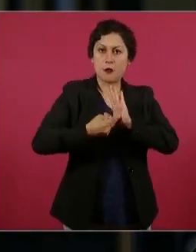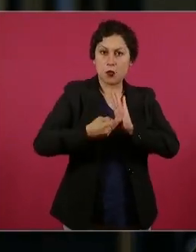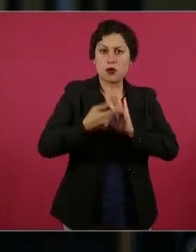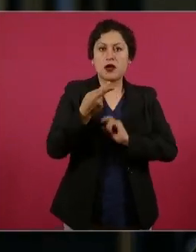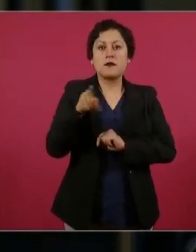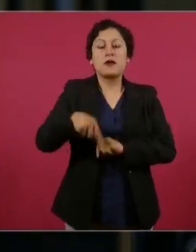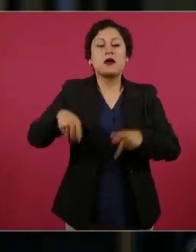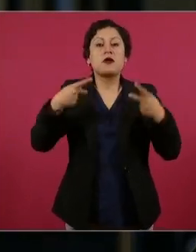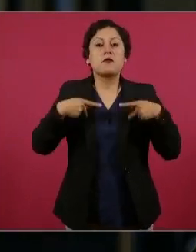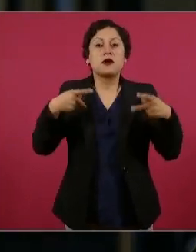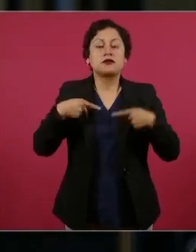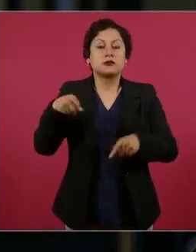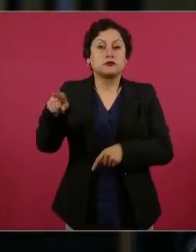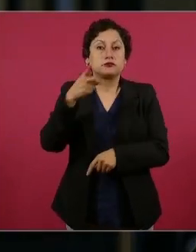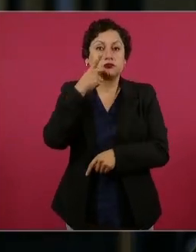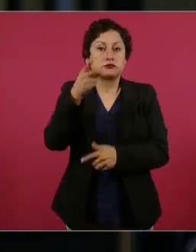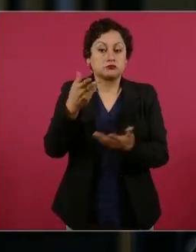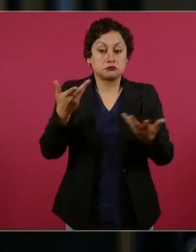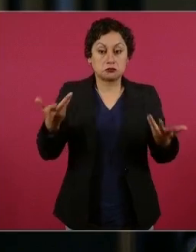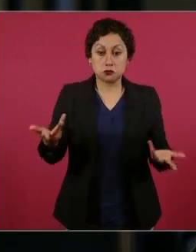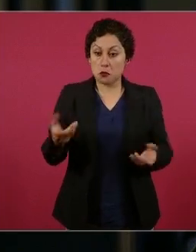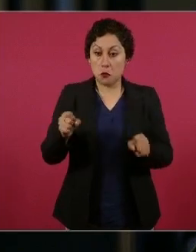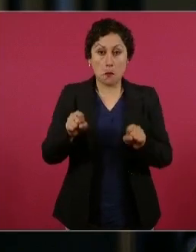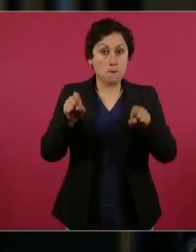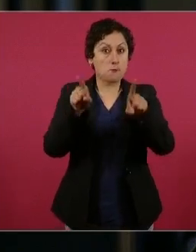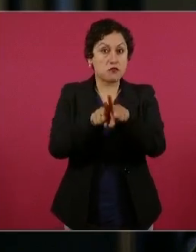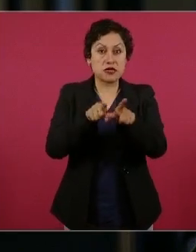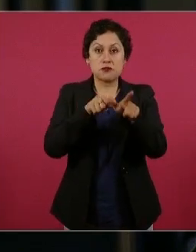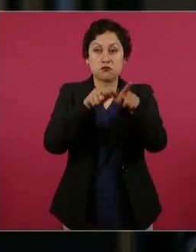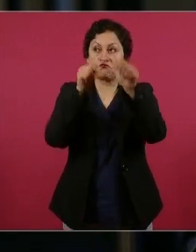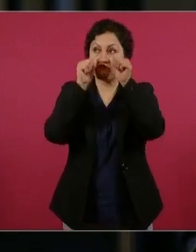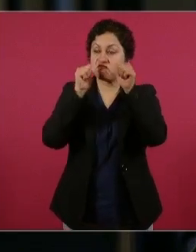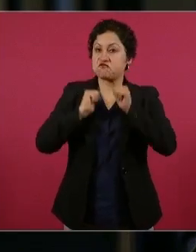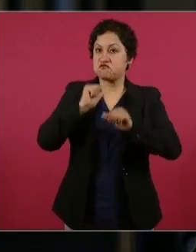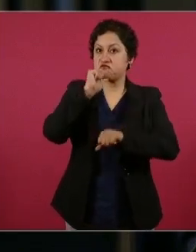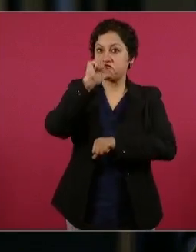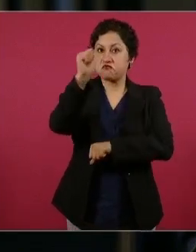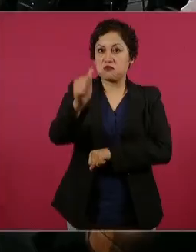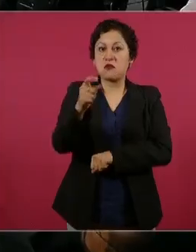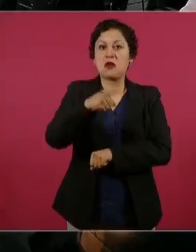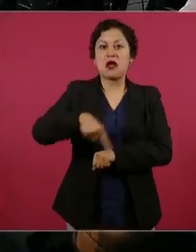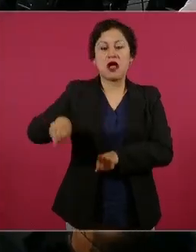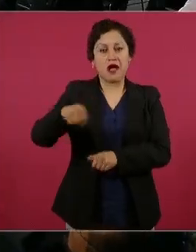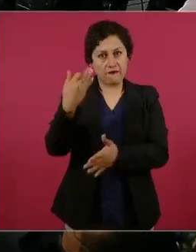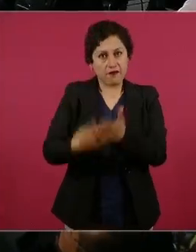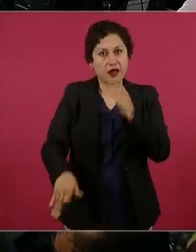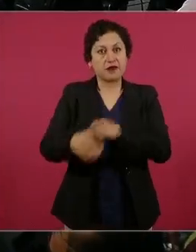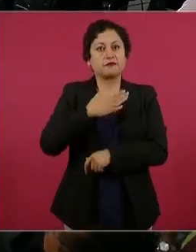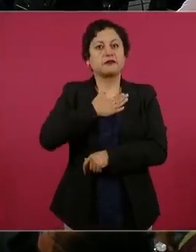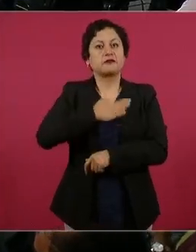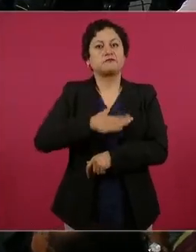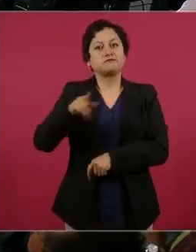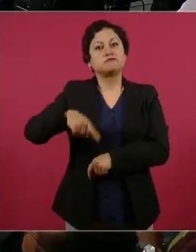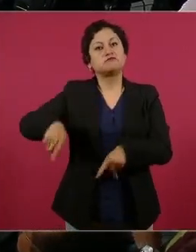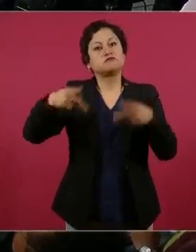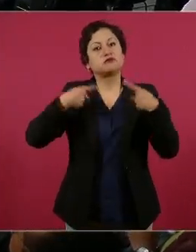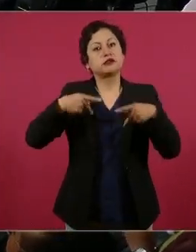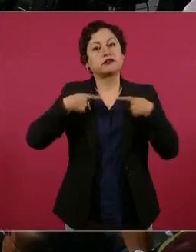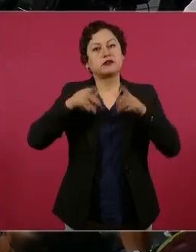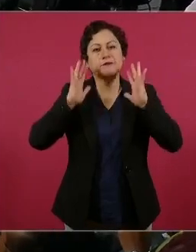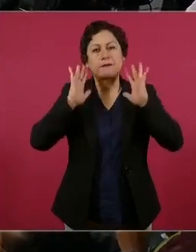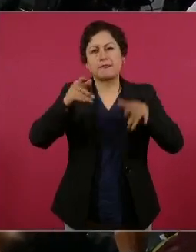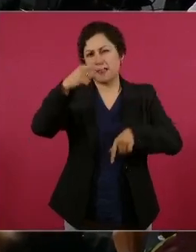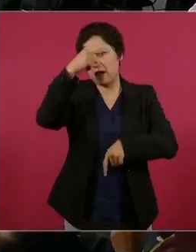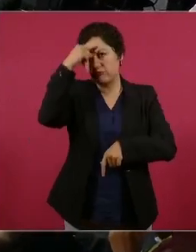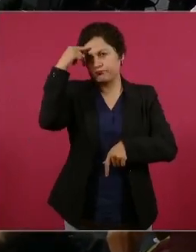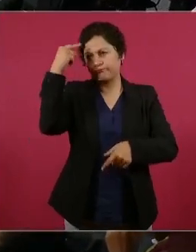ser atendidos por autoridades estatales y tampoco les dan garantía de justicia. Están cansados porque el problema se